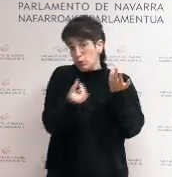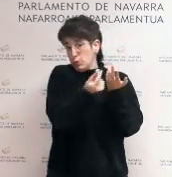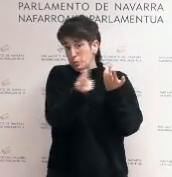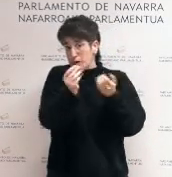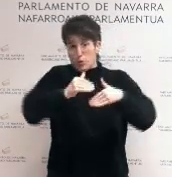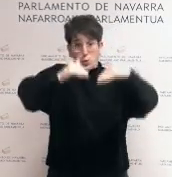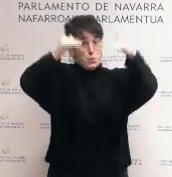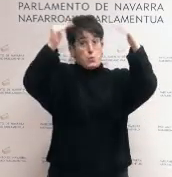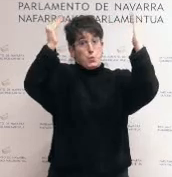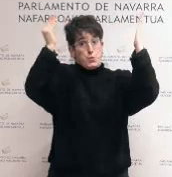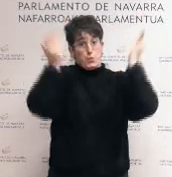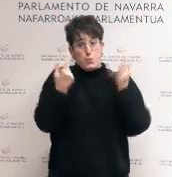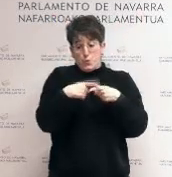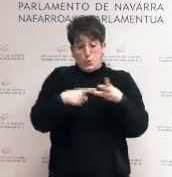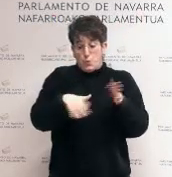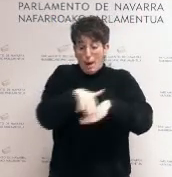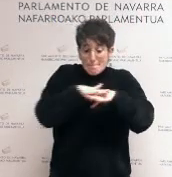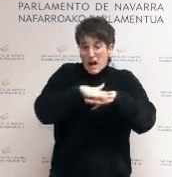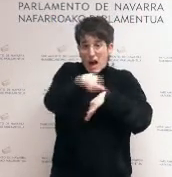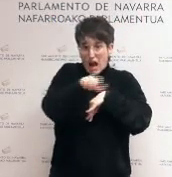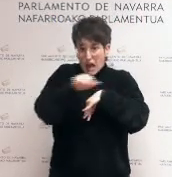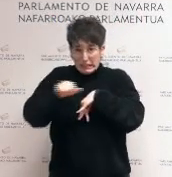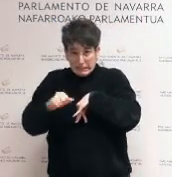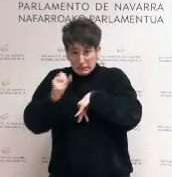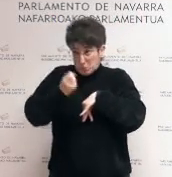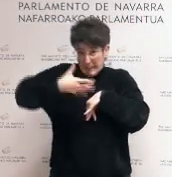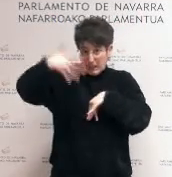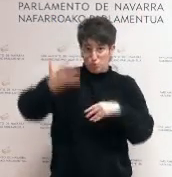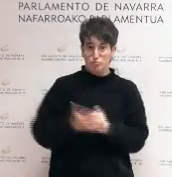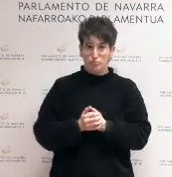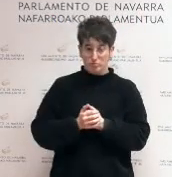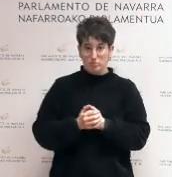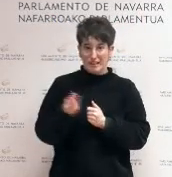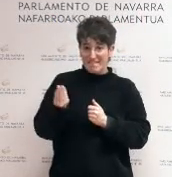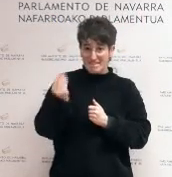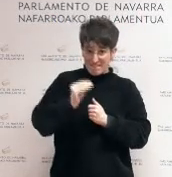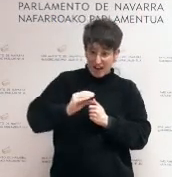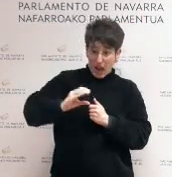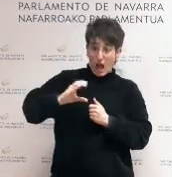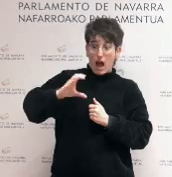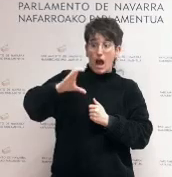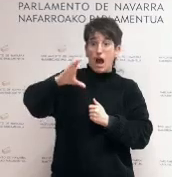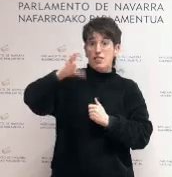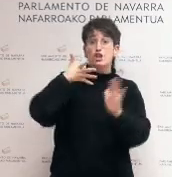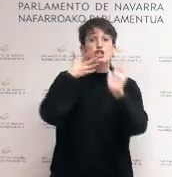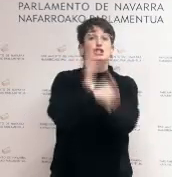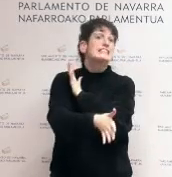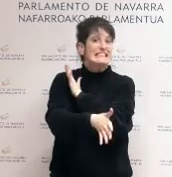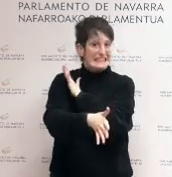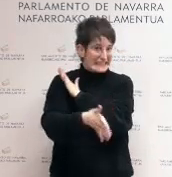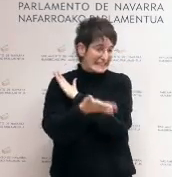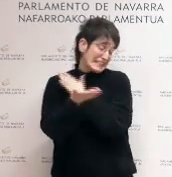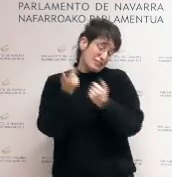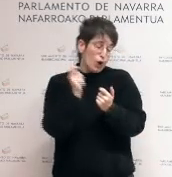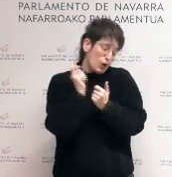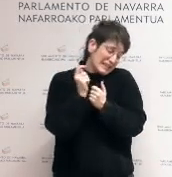básicas. La inflación es conocida como el impuesto de los pobres.